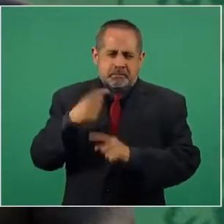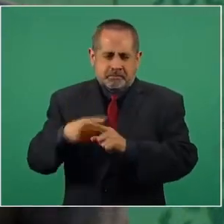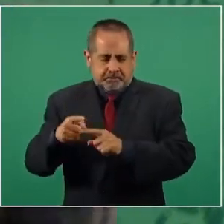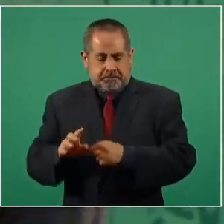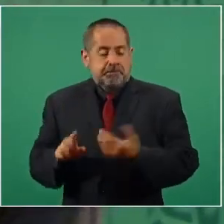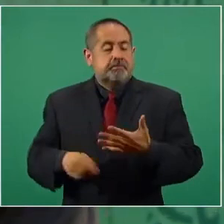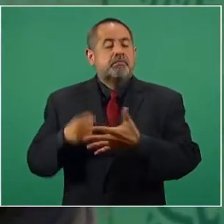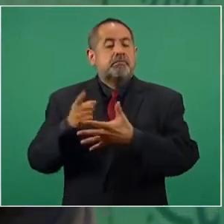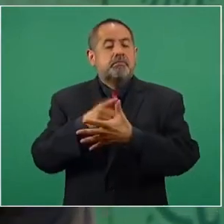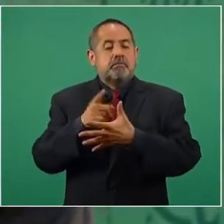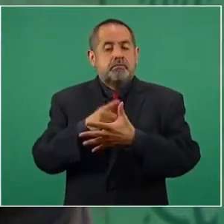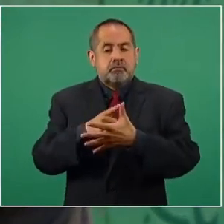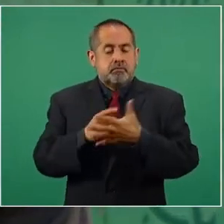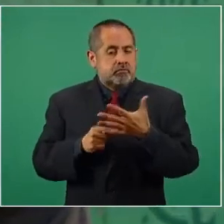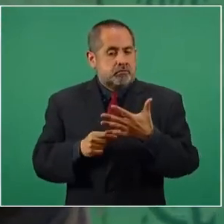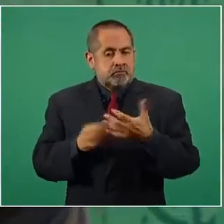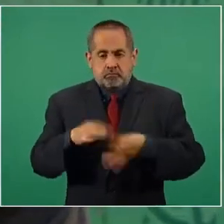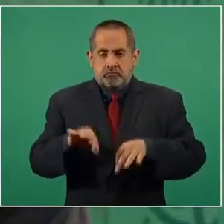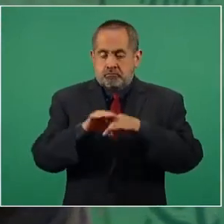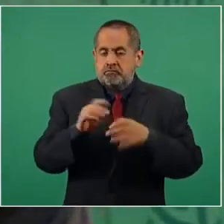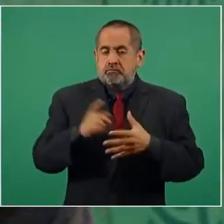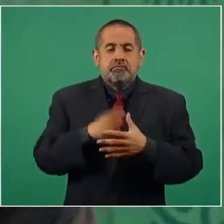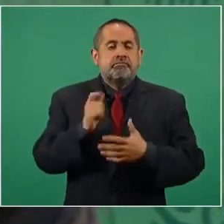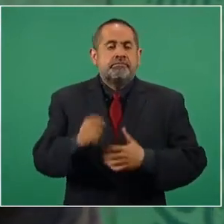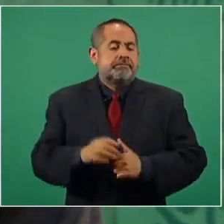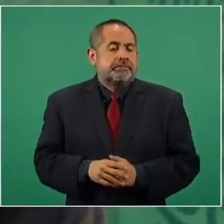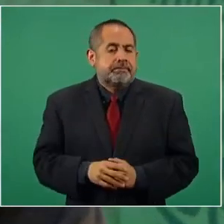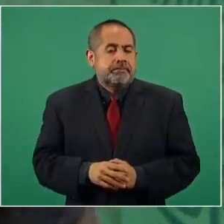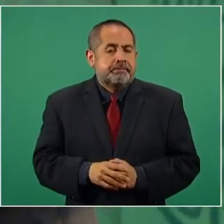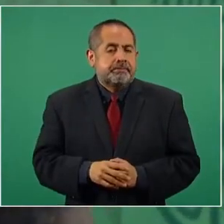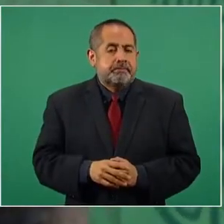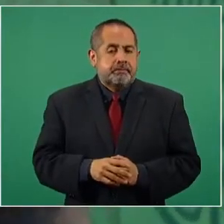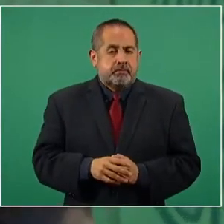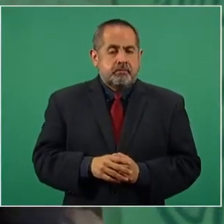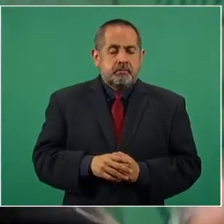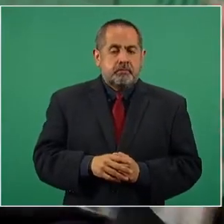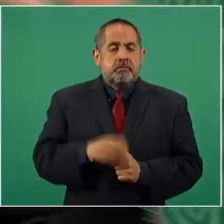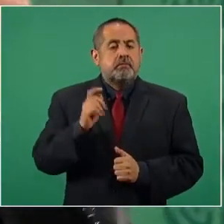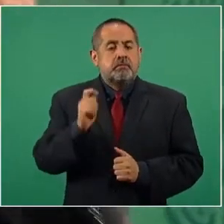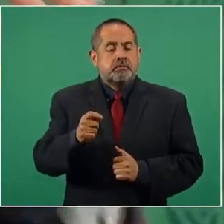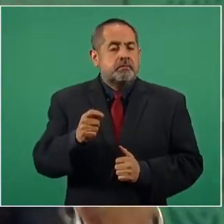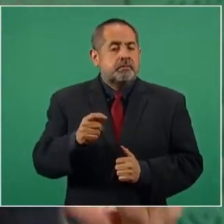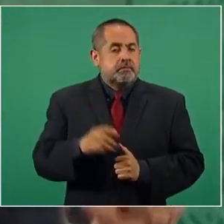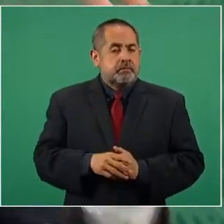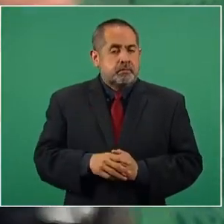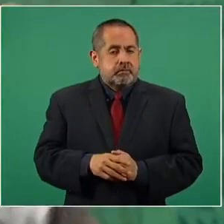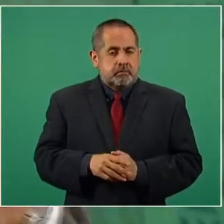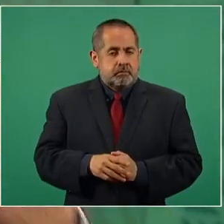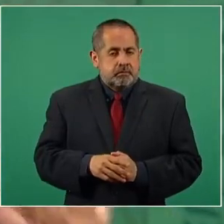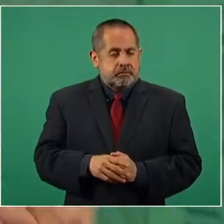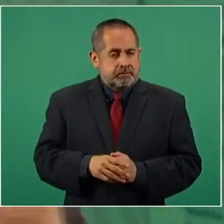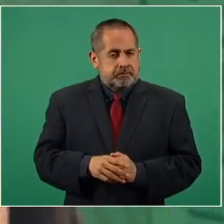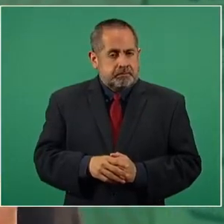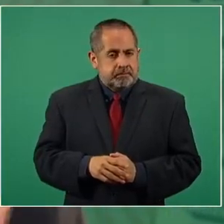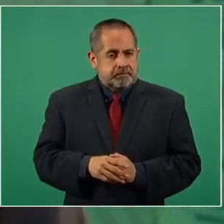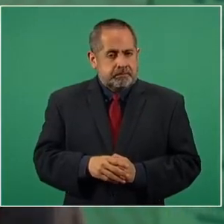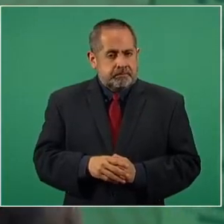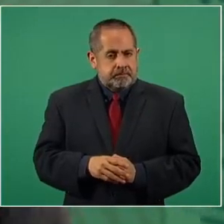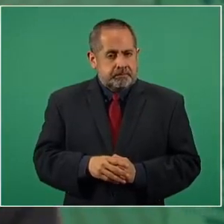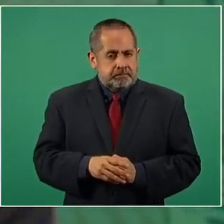Otro asunto fundamental, el aprovechar bien el que se